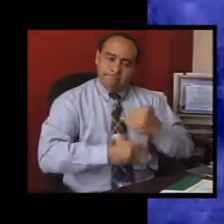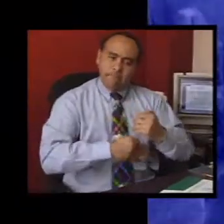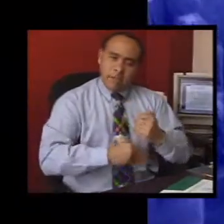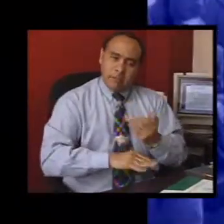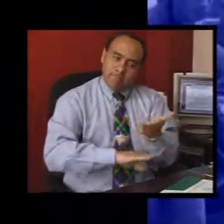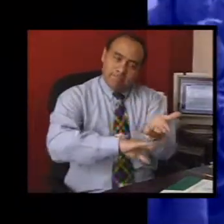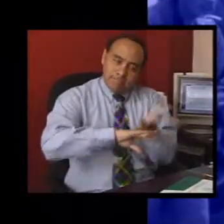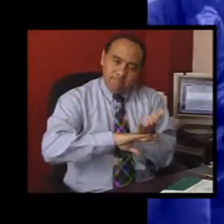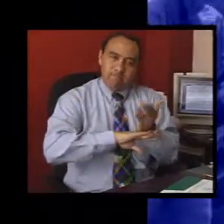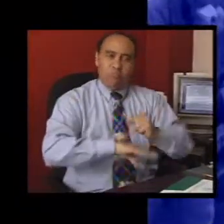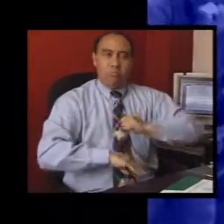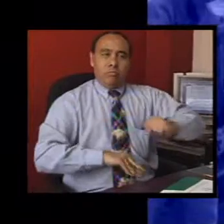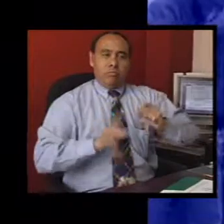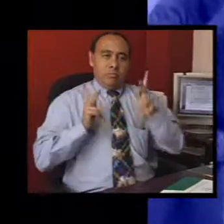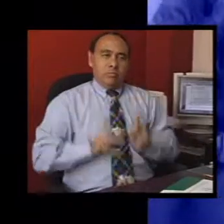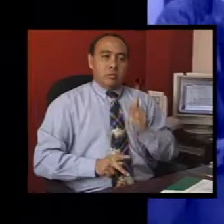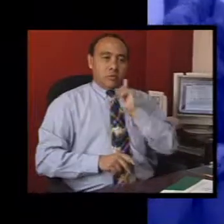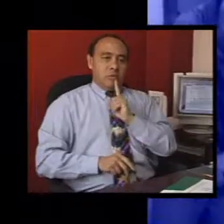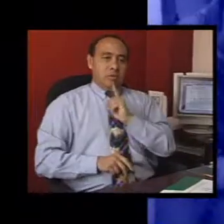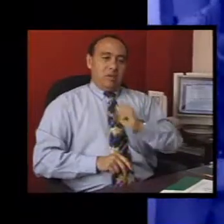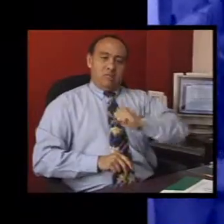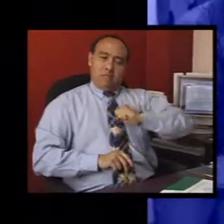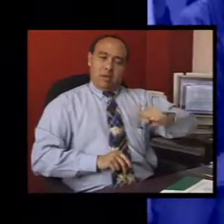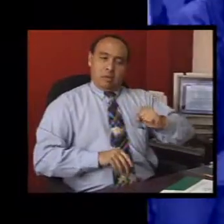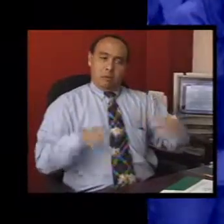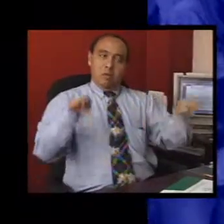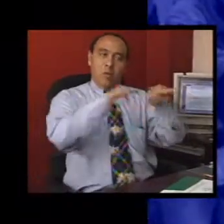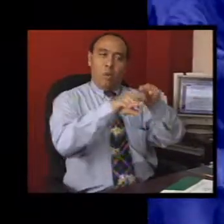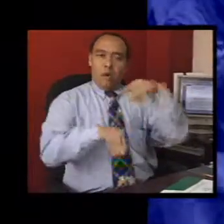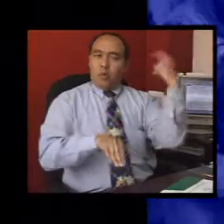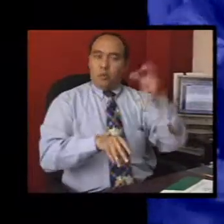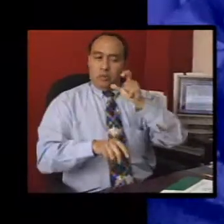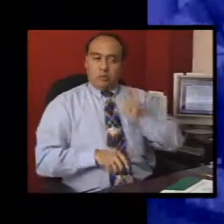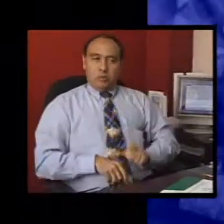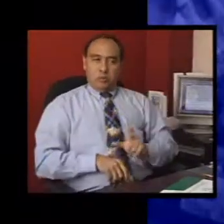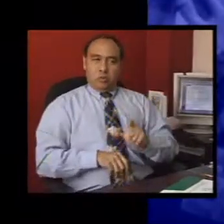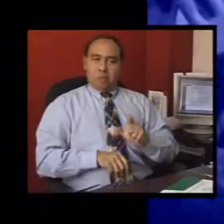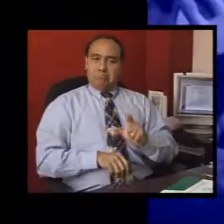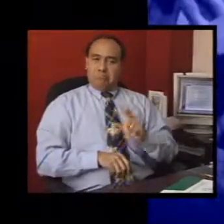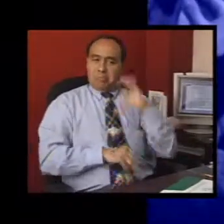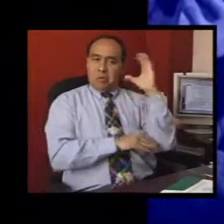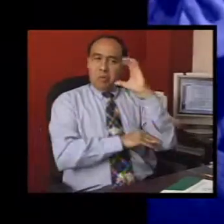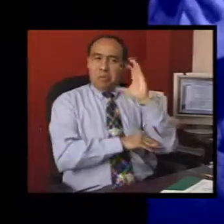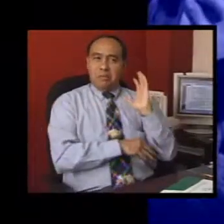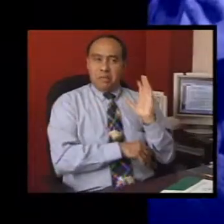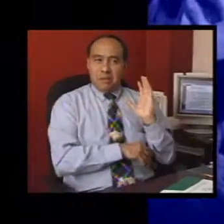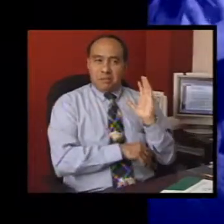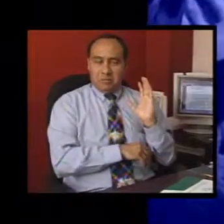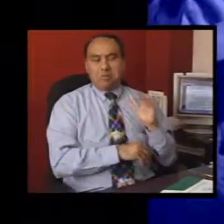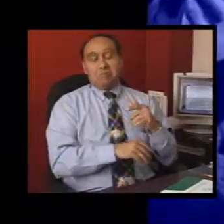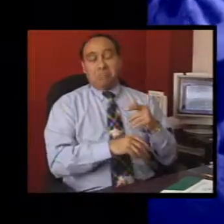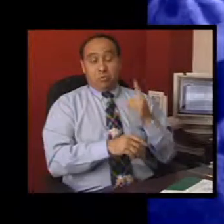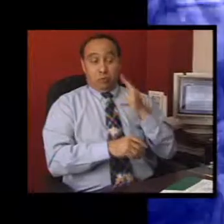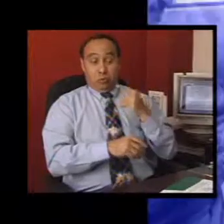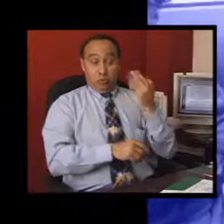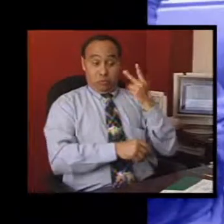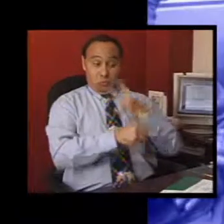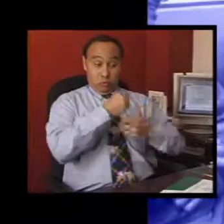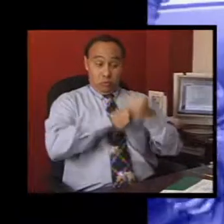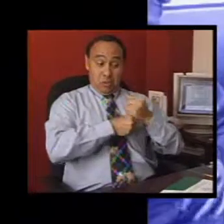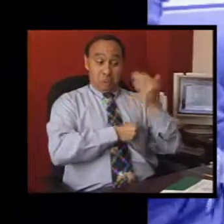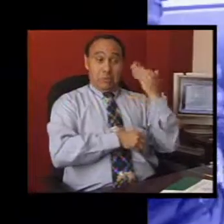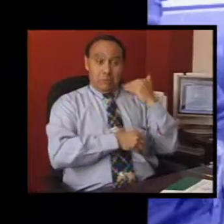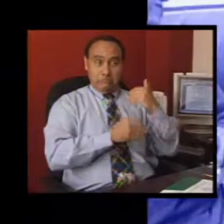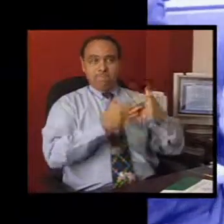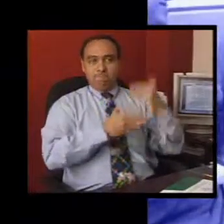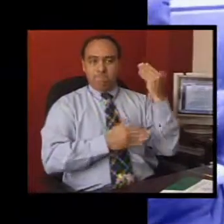exigir esos derechos que tienen las personas sordas igual que cualquier persona ciudadana y persona colombiana. Hace unos